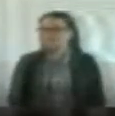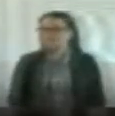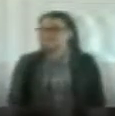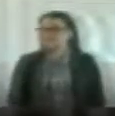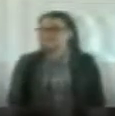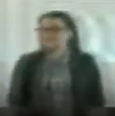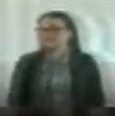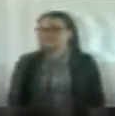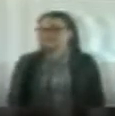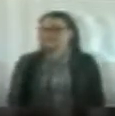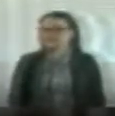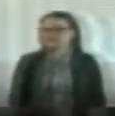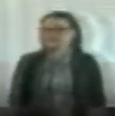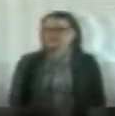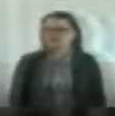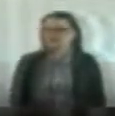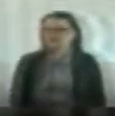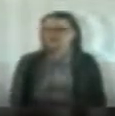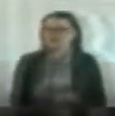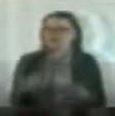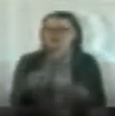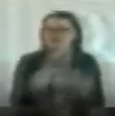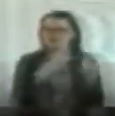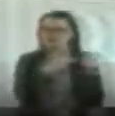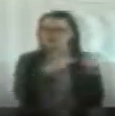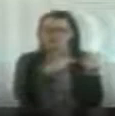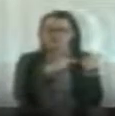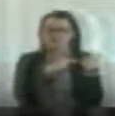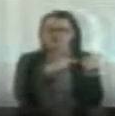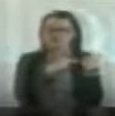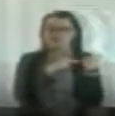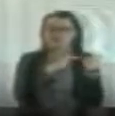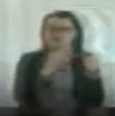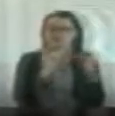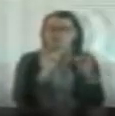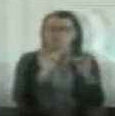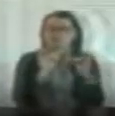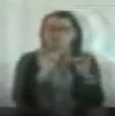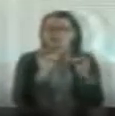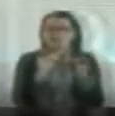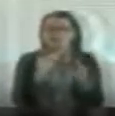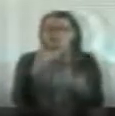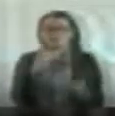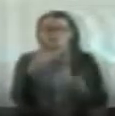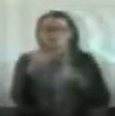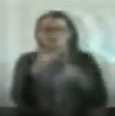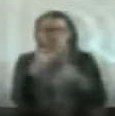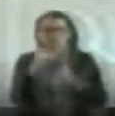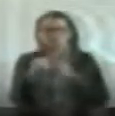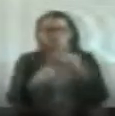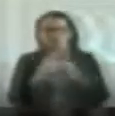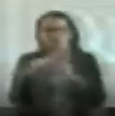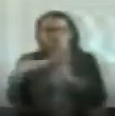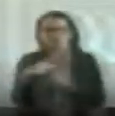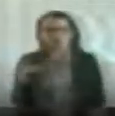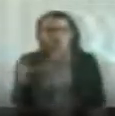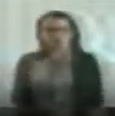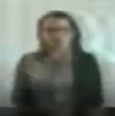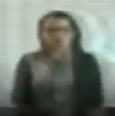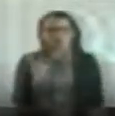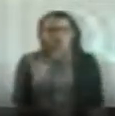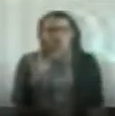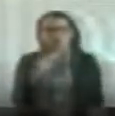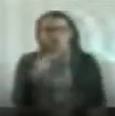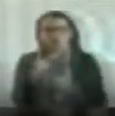eludido. Los corresponsales que vienen del exterior se dejan llevar por los cables internacionales contra Venezuela. Yo le di una entrevista